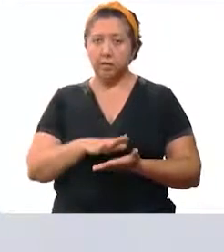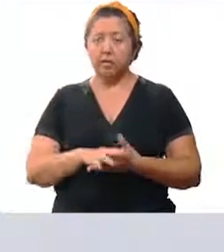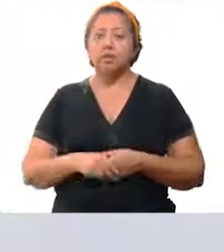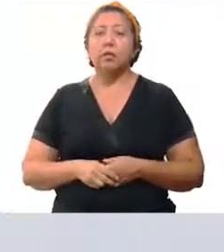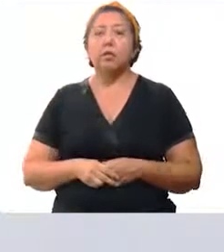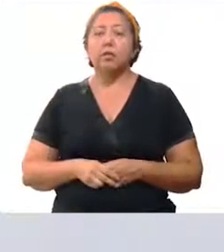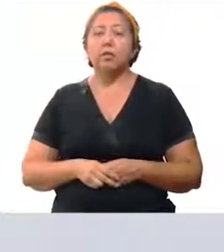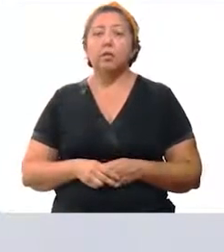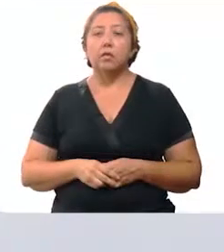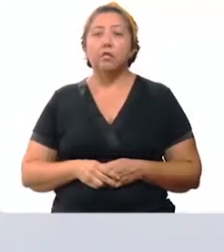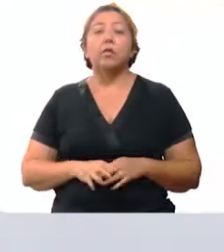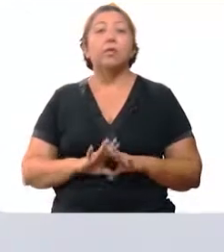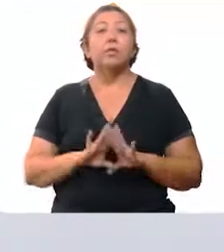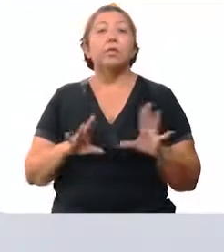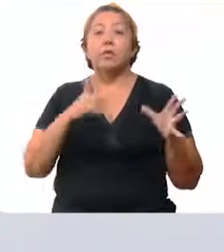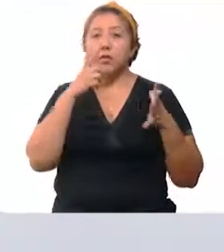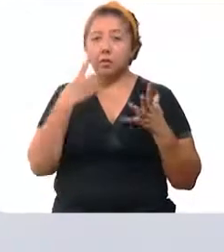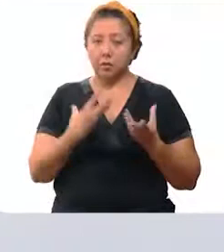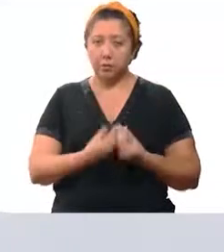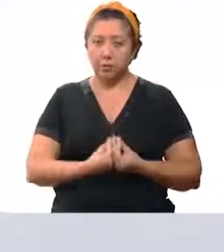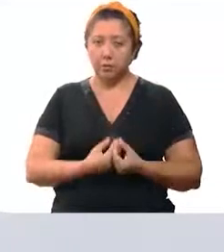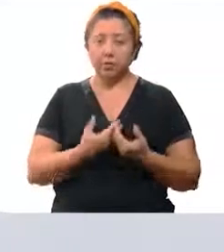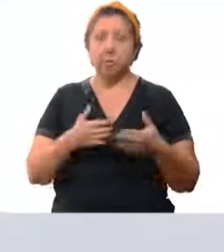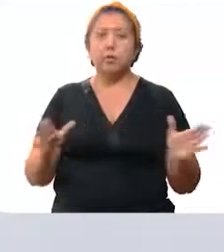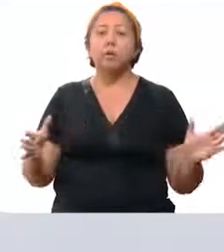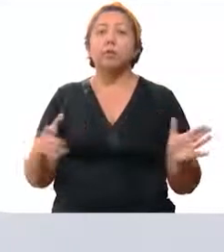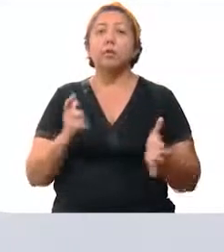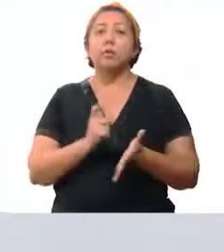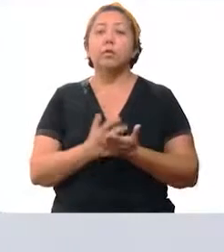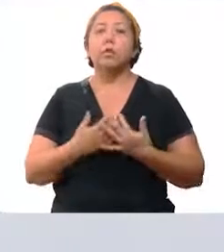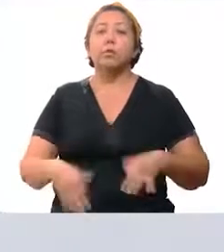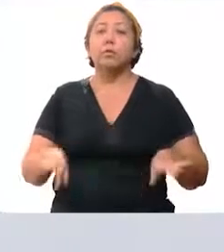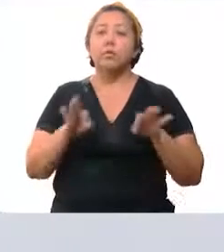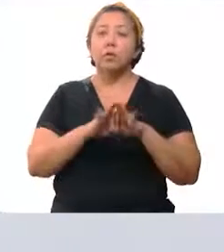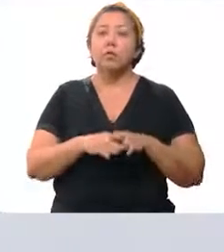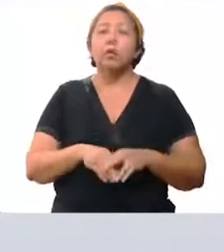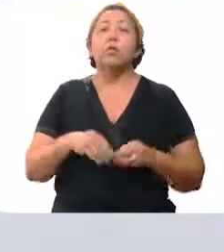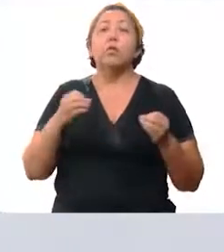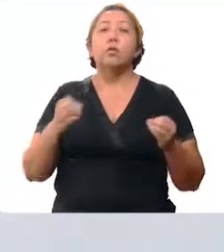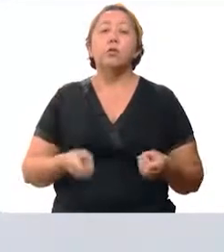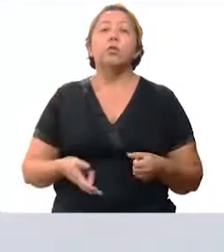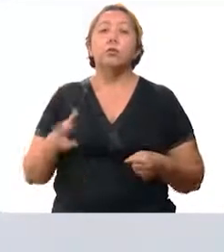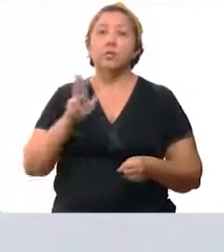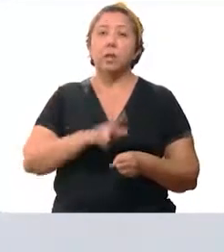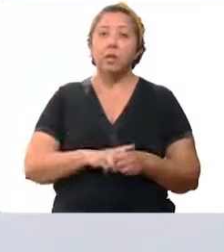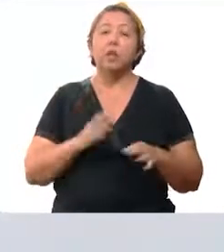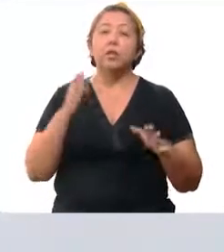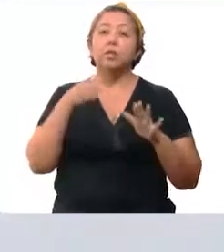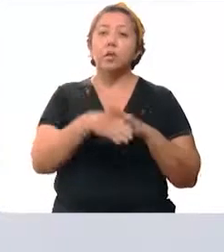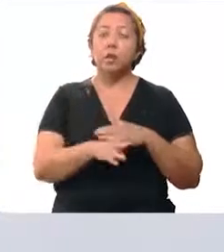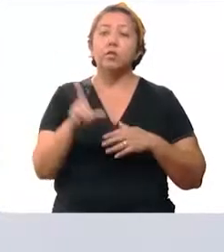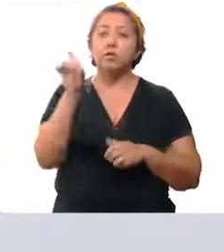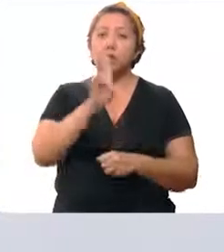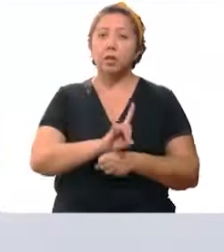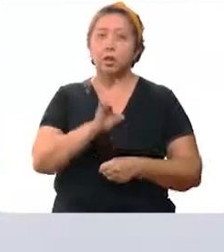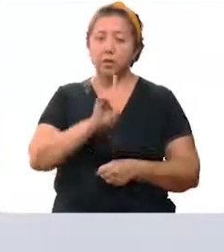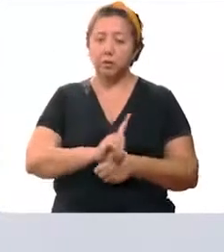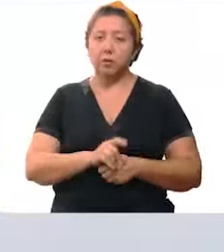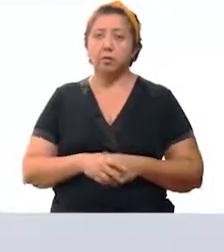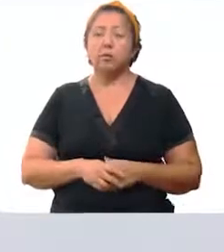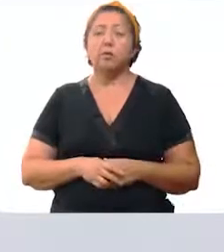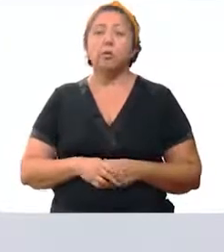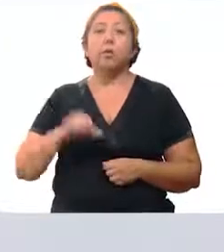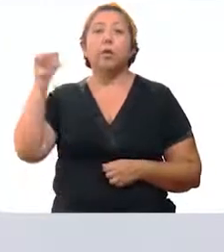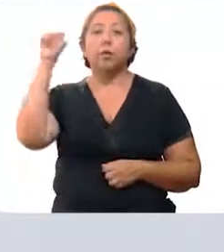registros. Como hemos señalado, en la reapertura económica los datos más importantes son la ocupación hospitalaria y los ingresos